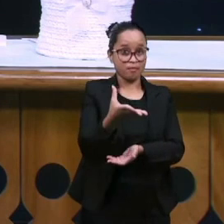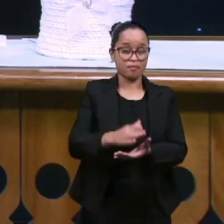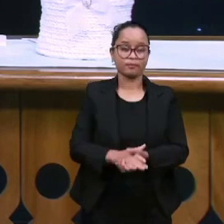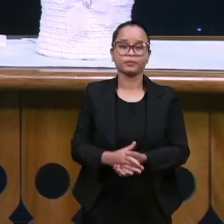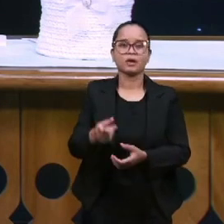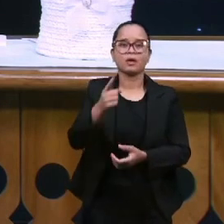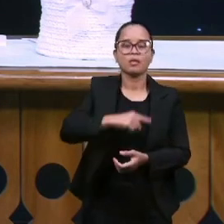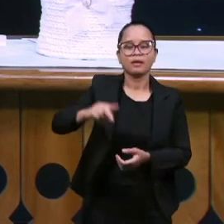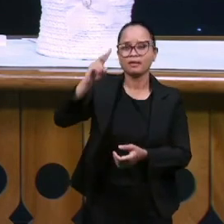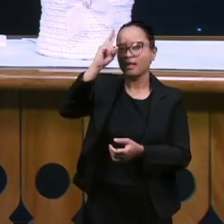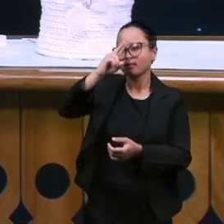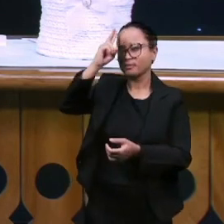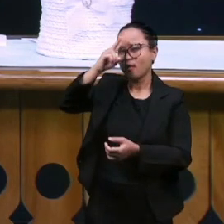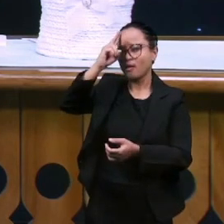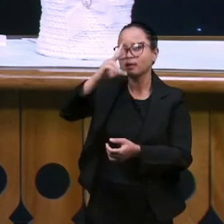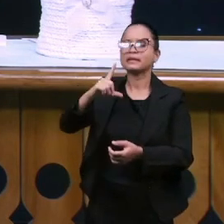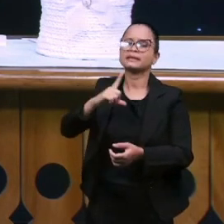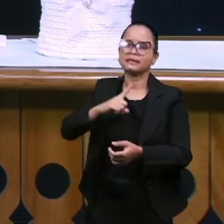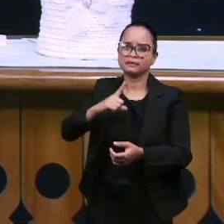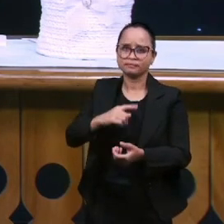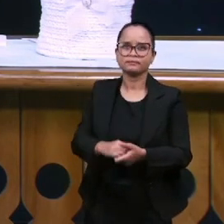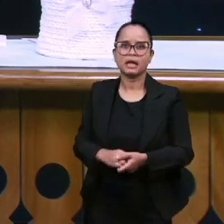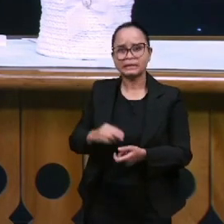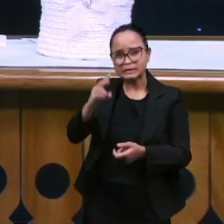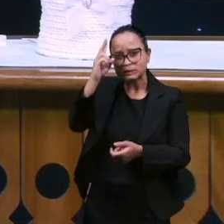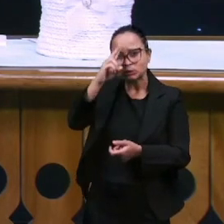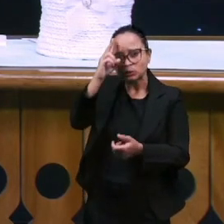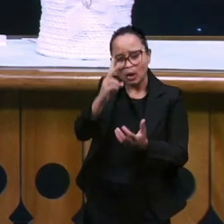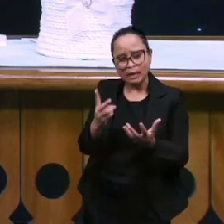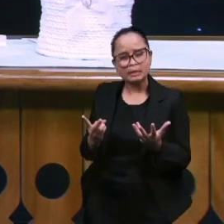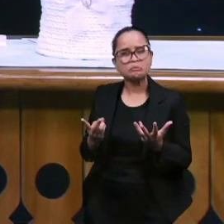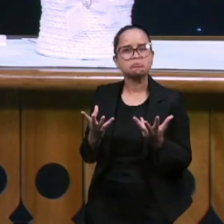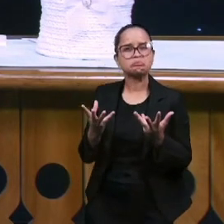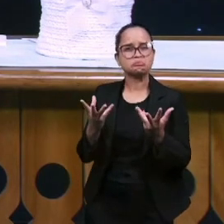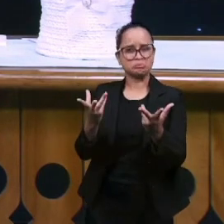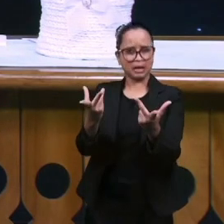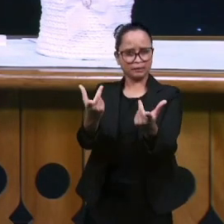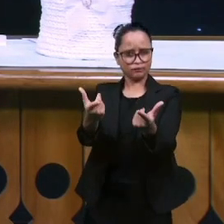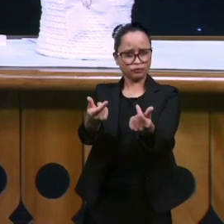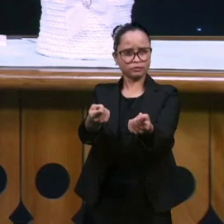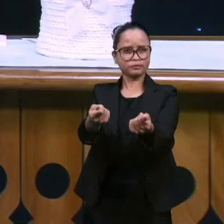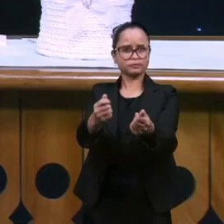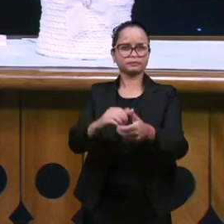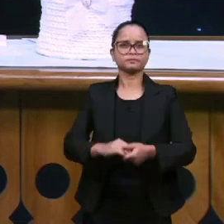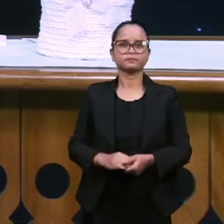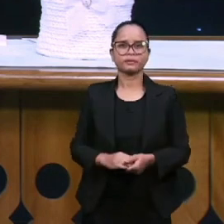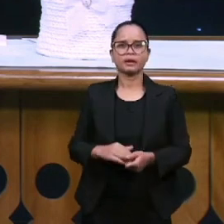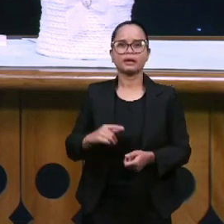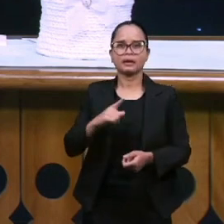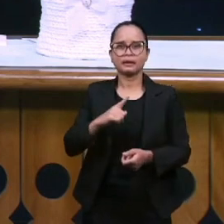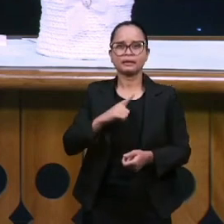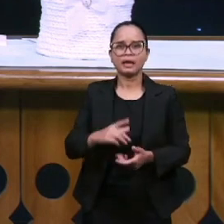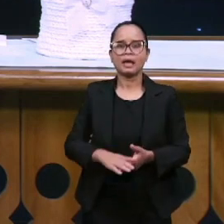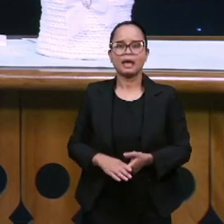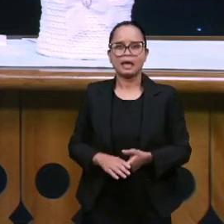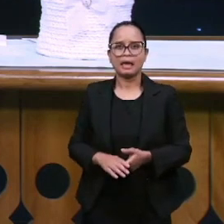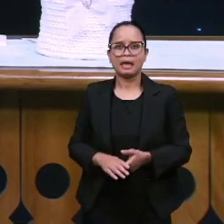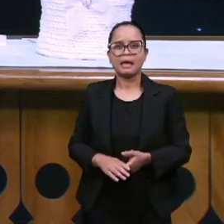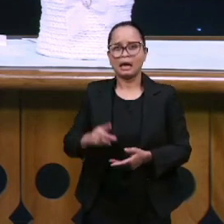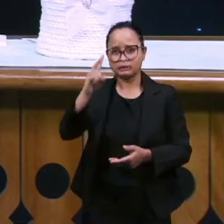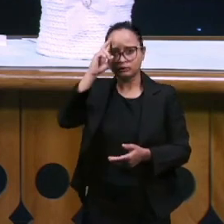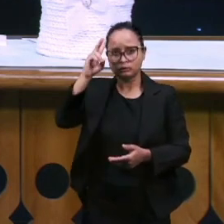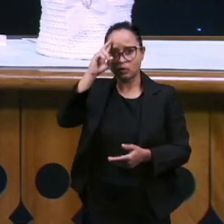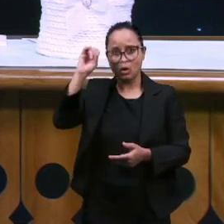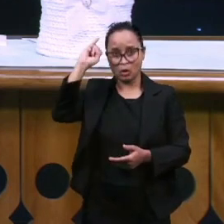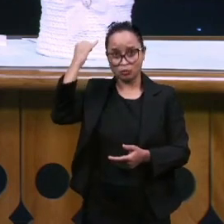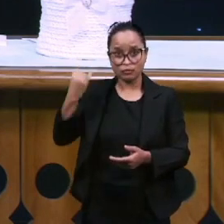tenemos una historia. Historias extraordinarias, como fue el caso de la historia de José en Egipto, como fue el